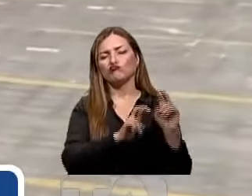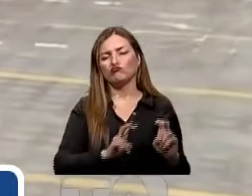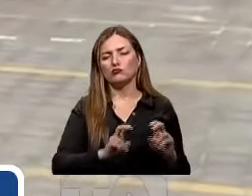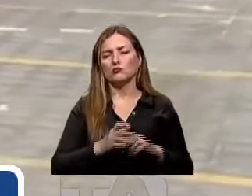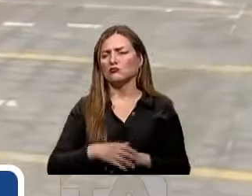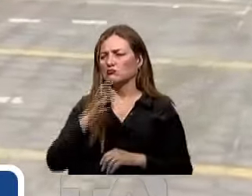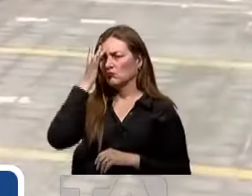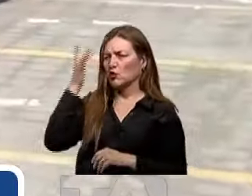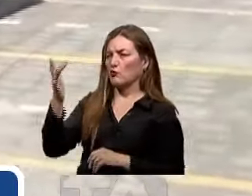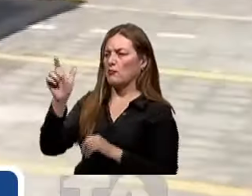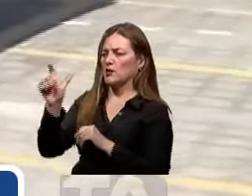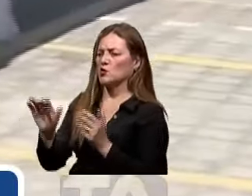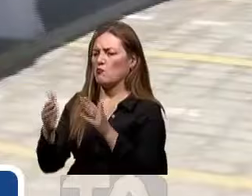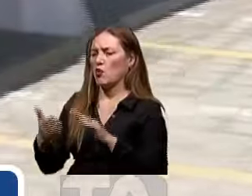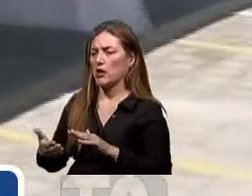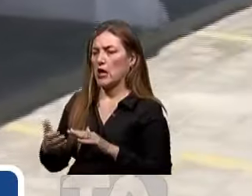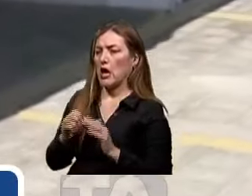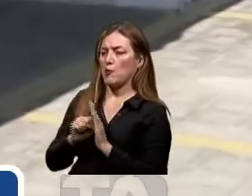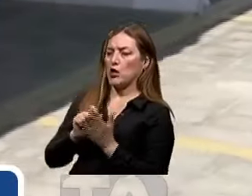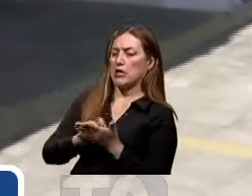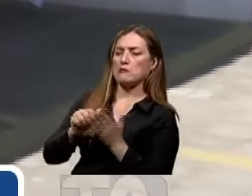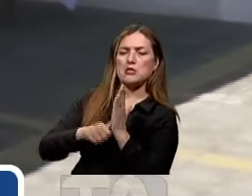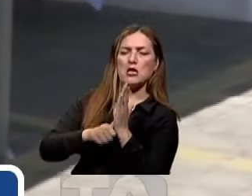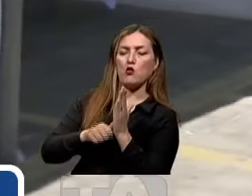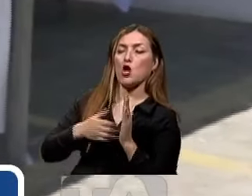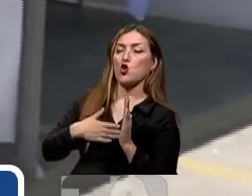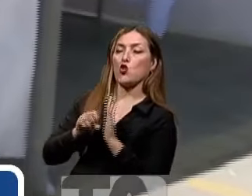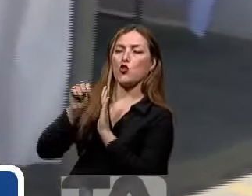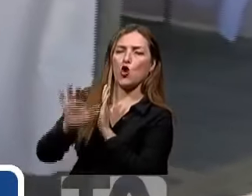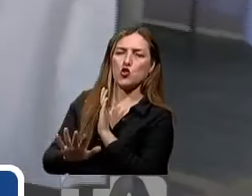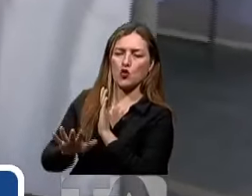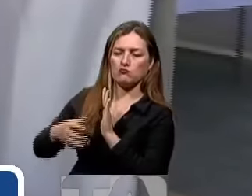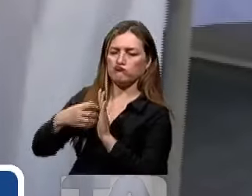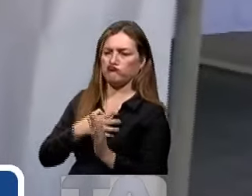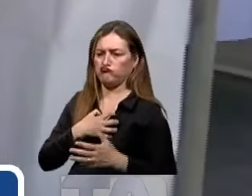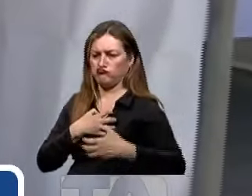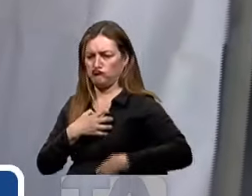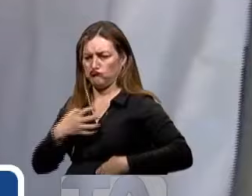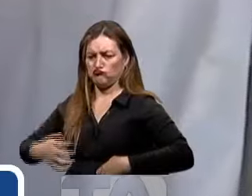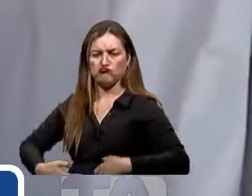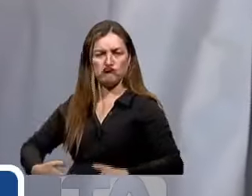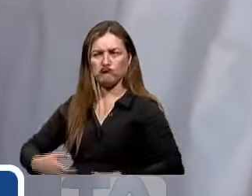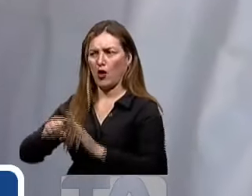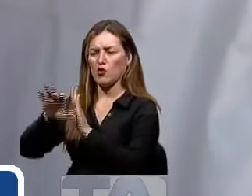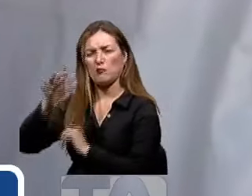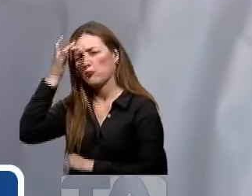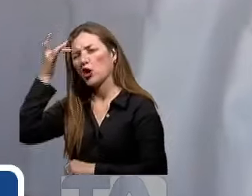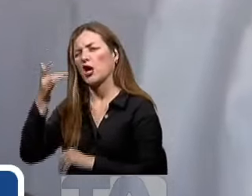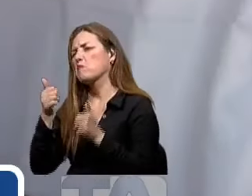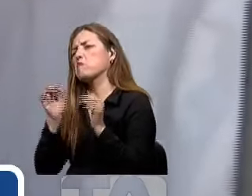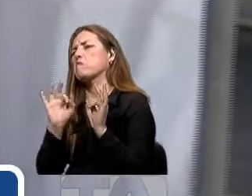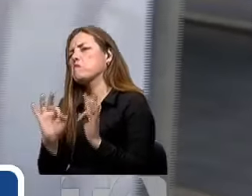donar órganos Bueno e La donación de órganos está ataba al tema de falla